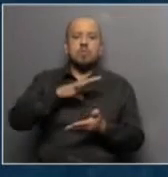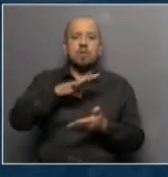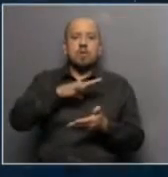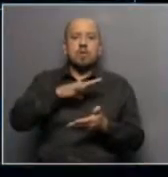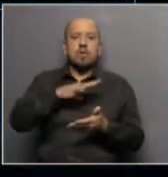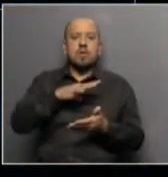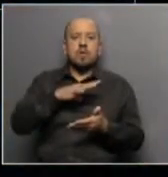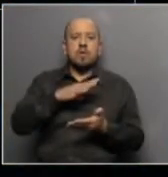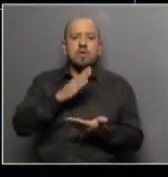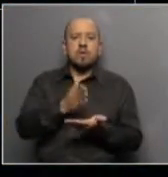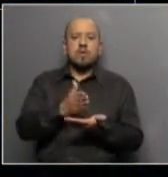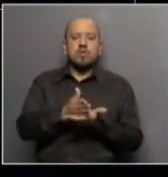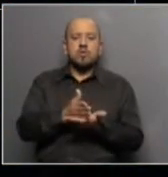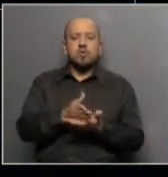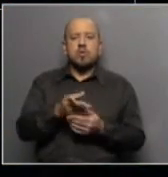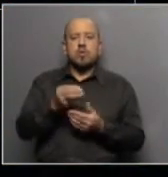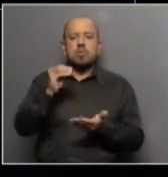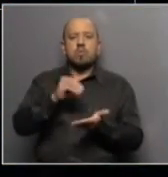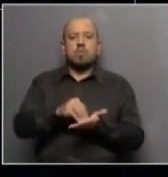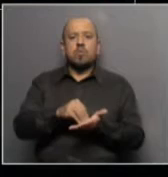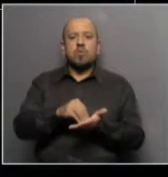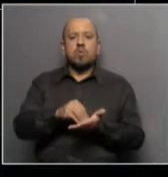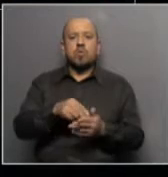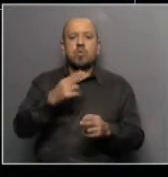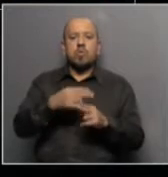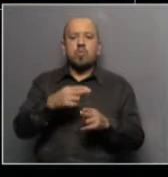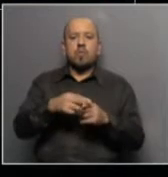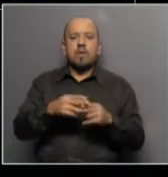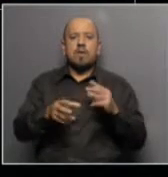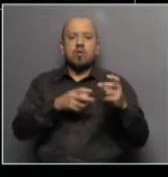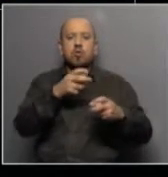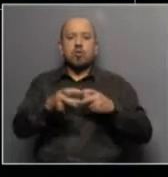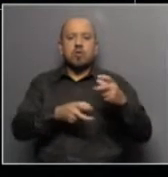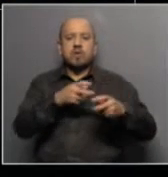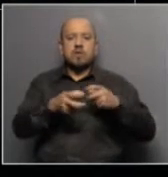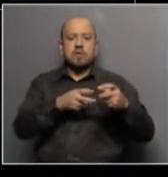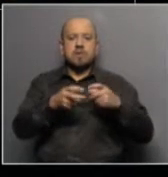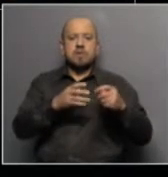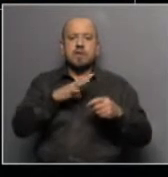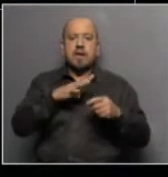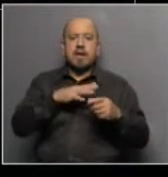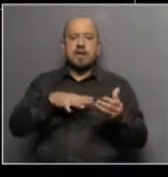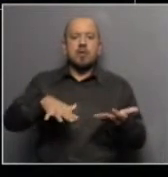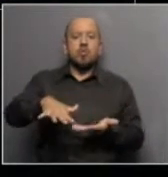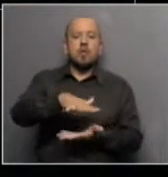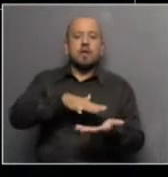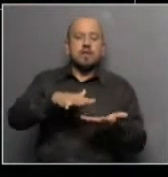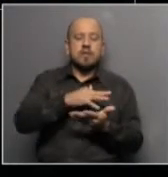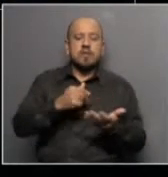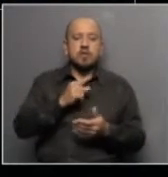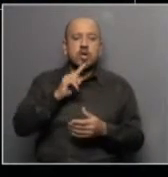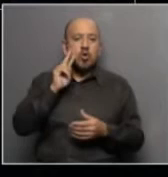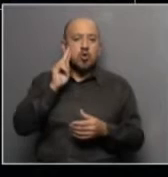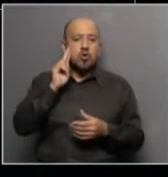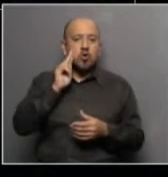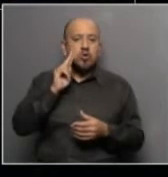ciudad, le han puesto nombres de colores a las ciudades. Hay zonas rosas y